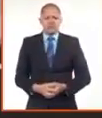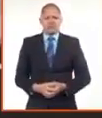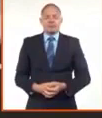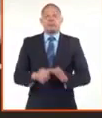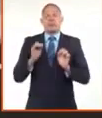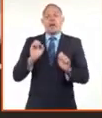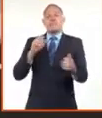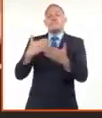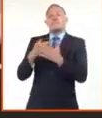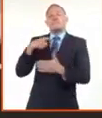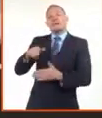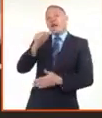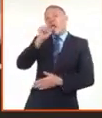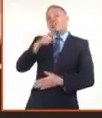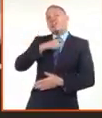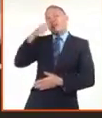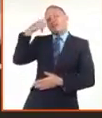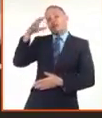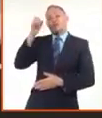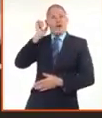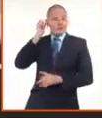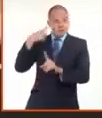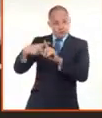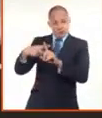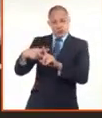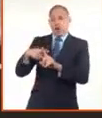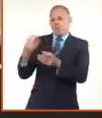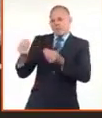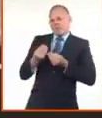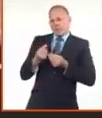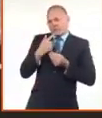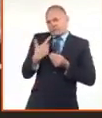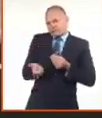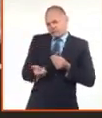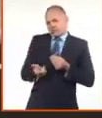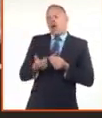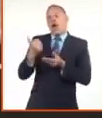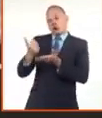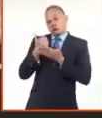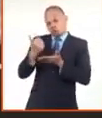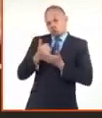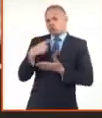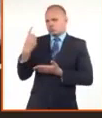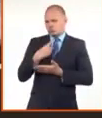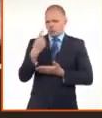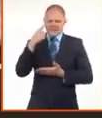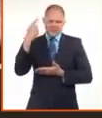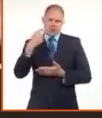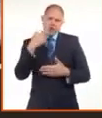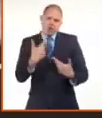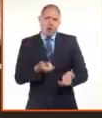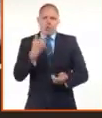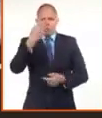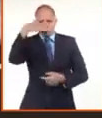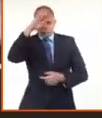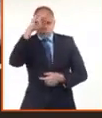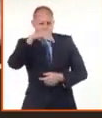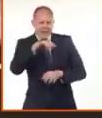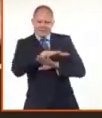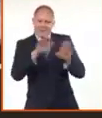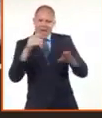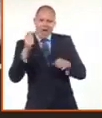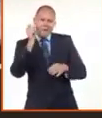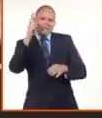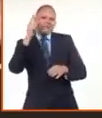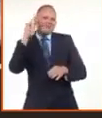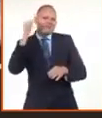dio el engranarnos a los mecanismos que ya en el país existían para el comercio exterior, cosa que